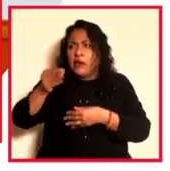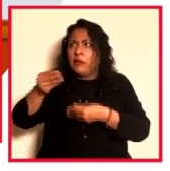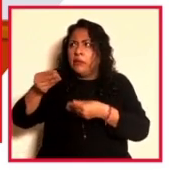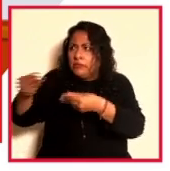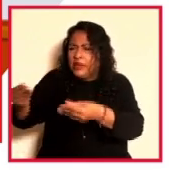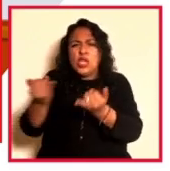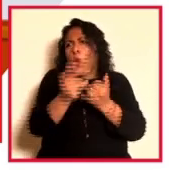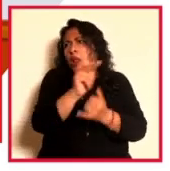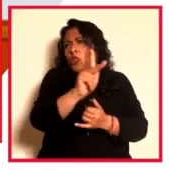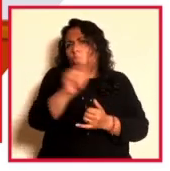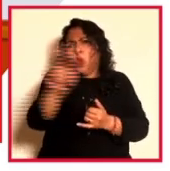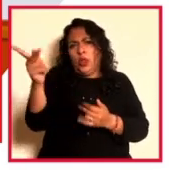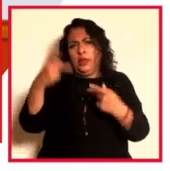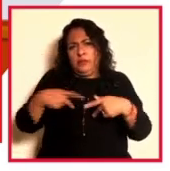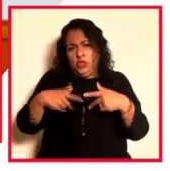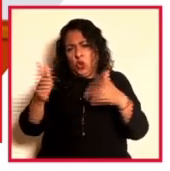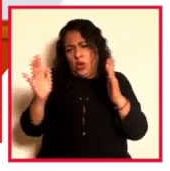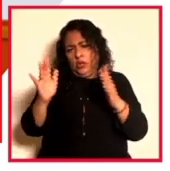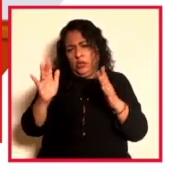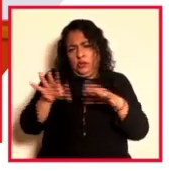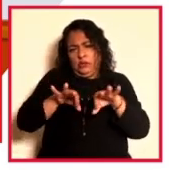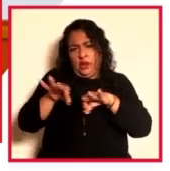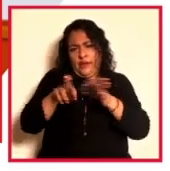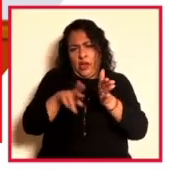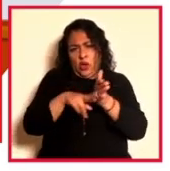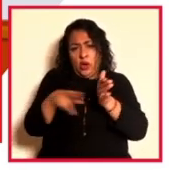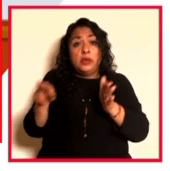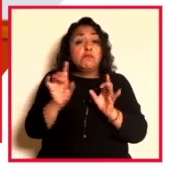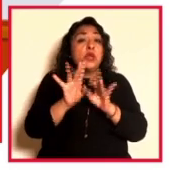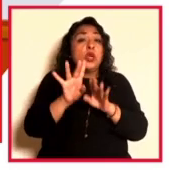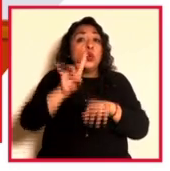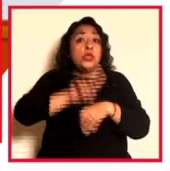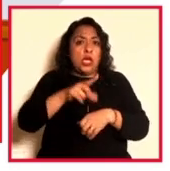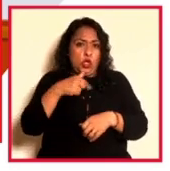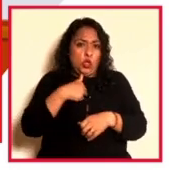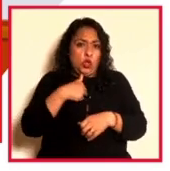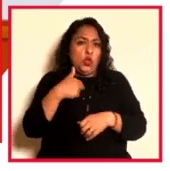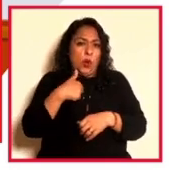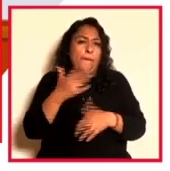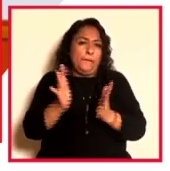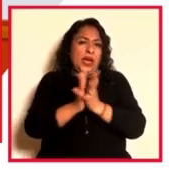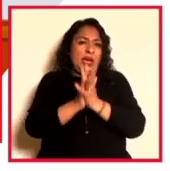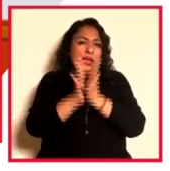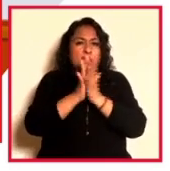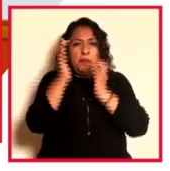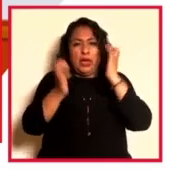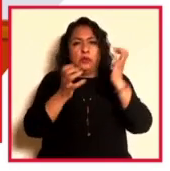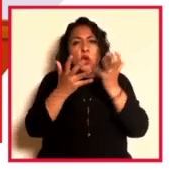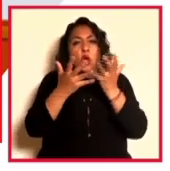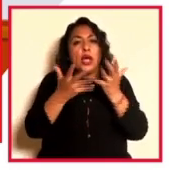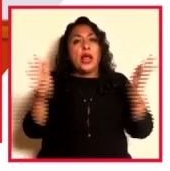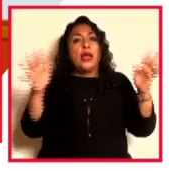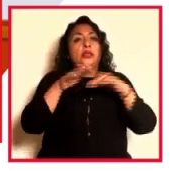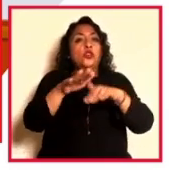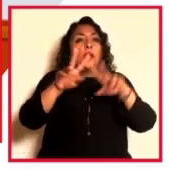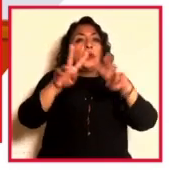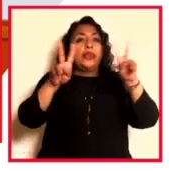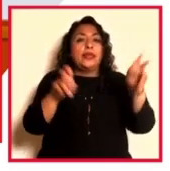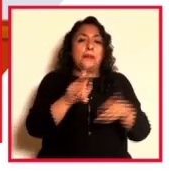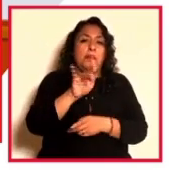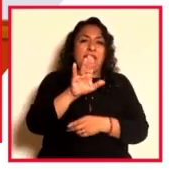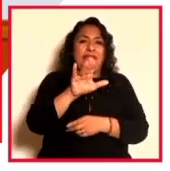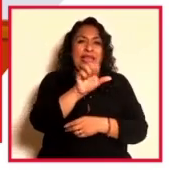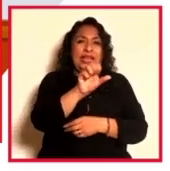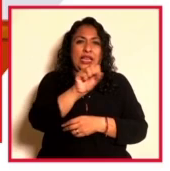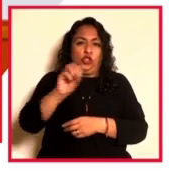y un día me tocó organizar más bien participar en una exposición muy grande sobre Picasso la hicimos en la